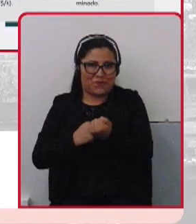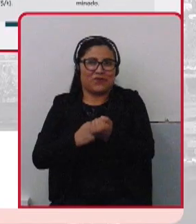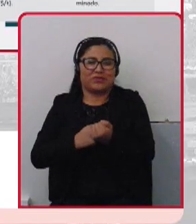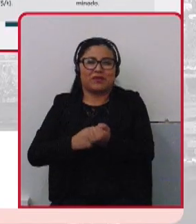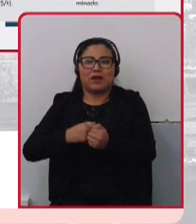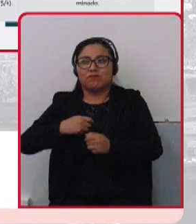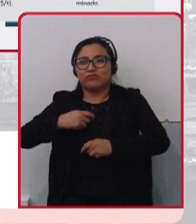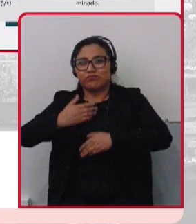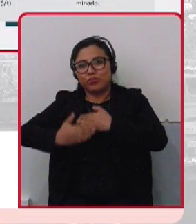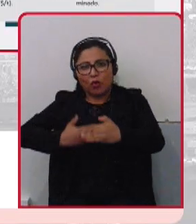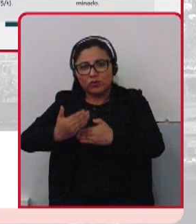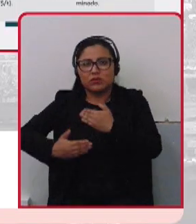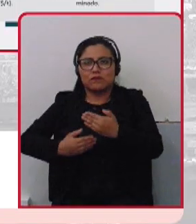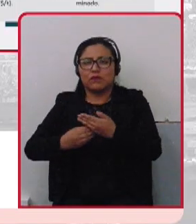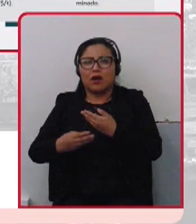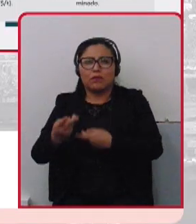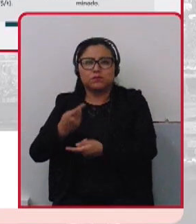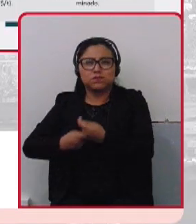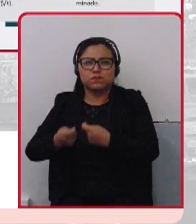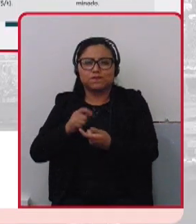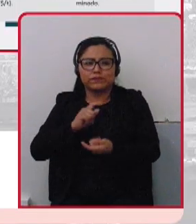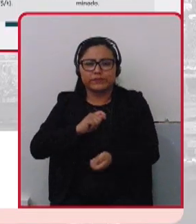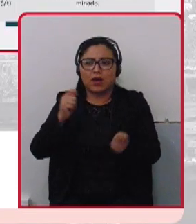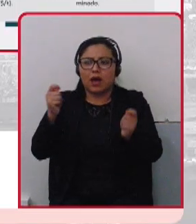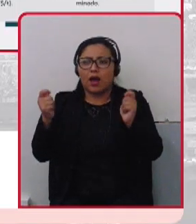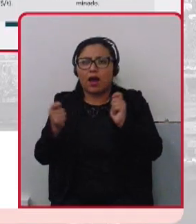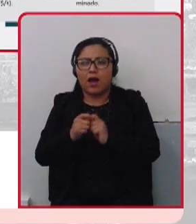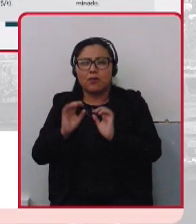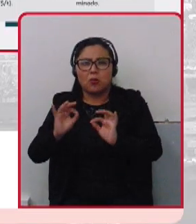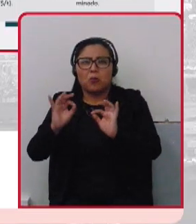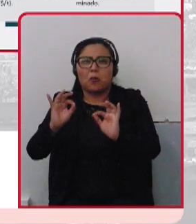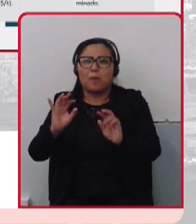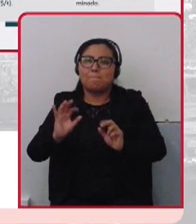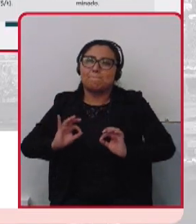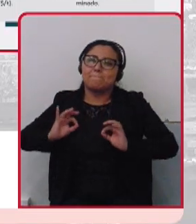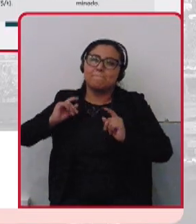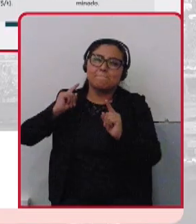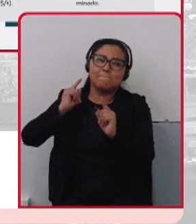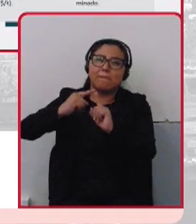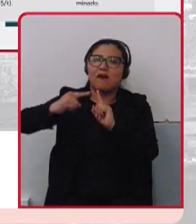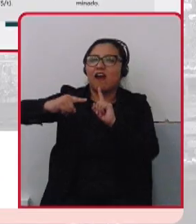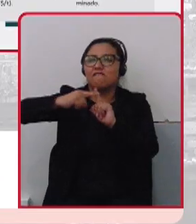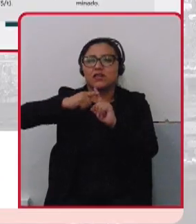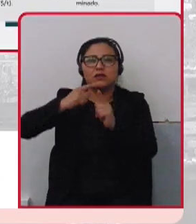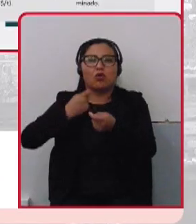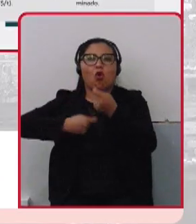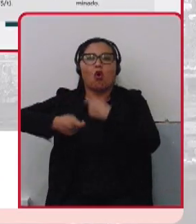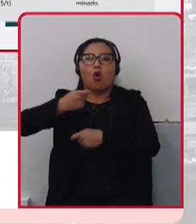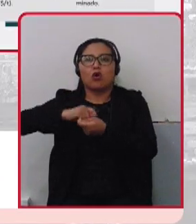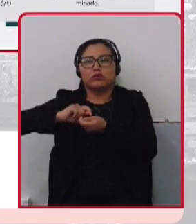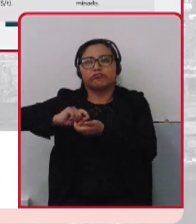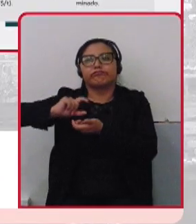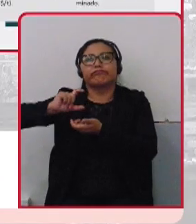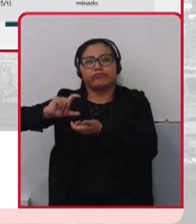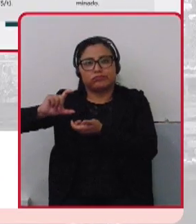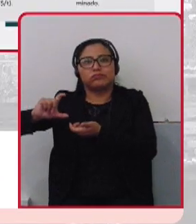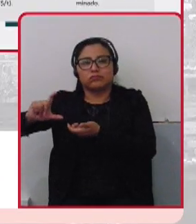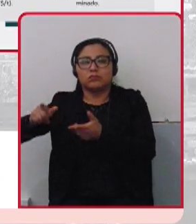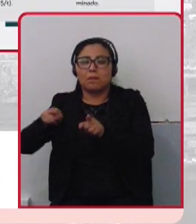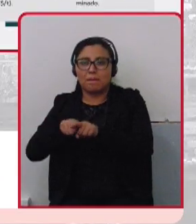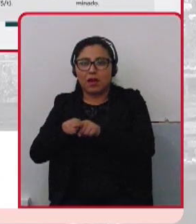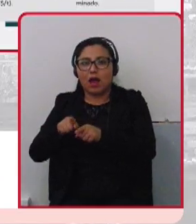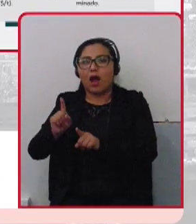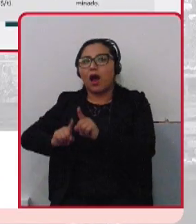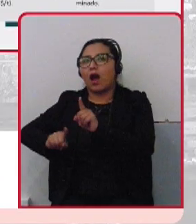productividad, que se cristalice por sobre todo en una eficiencia en costo que apalanque las inversiones asociadas a